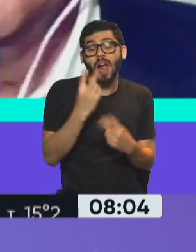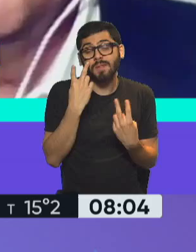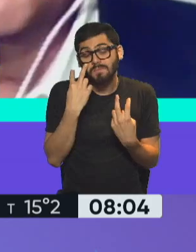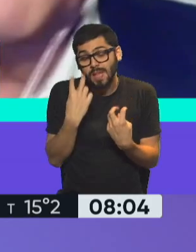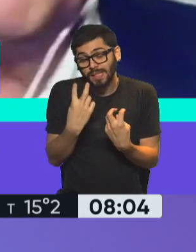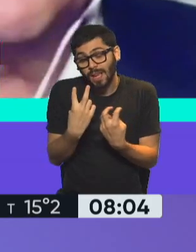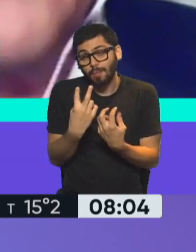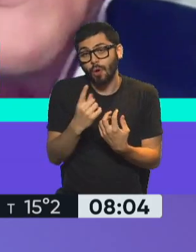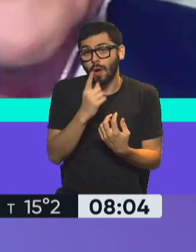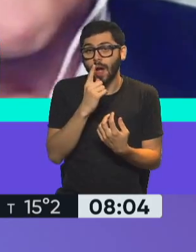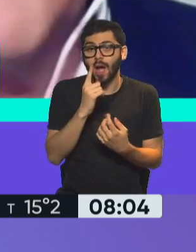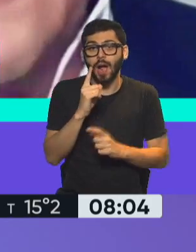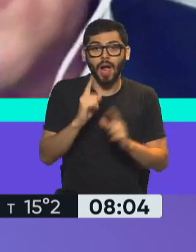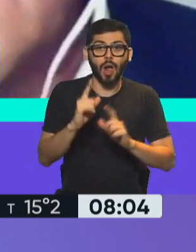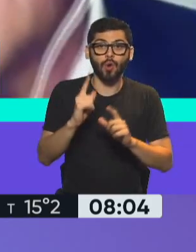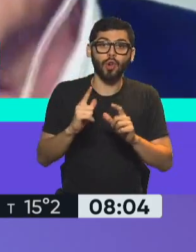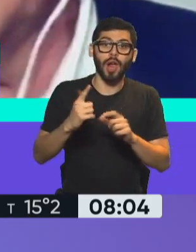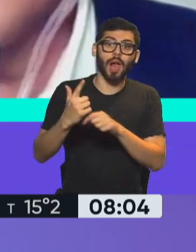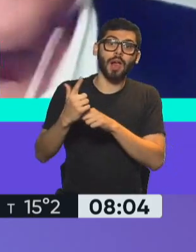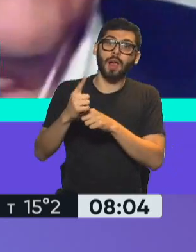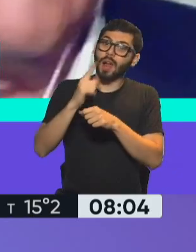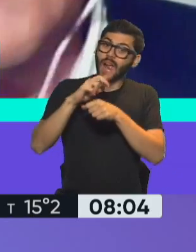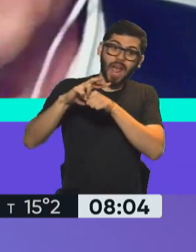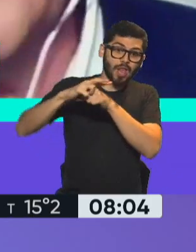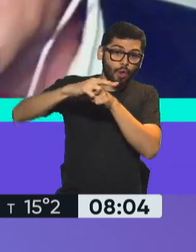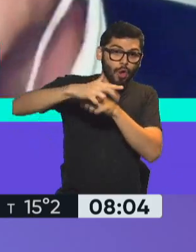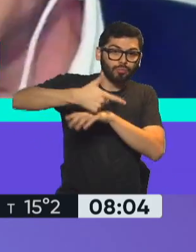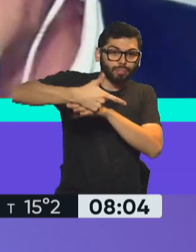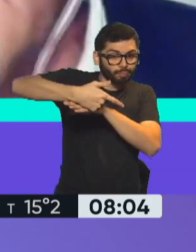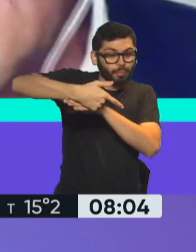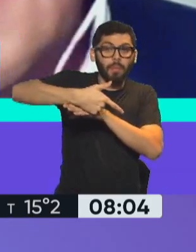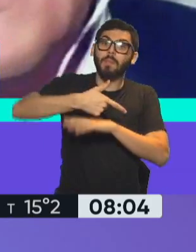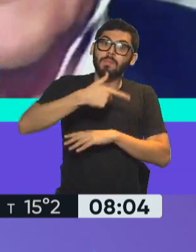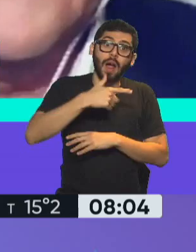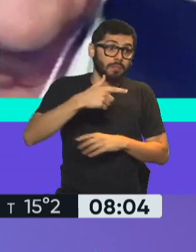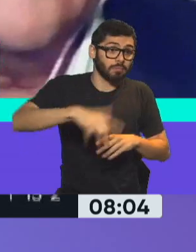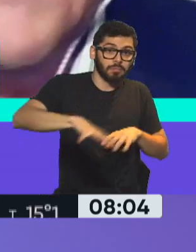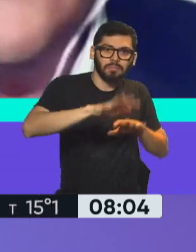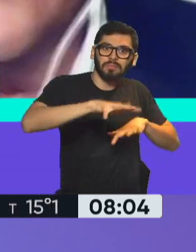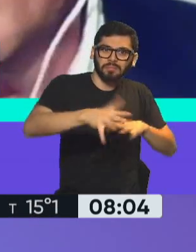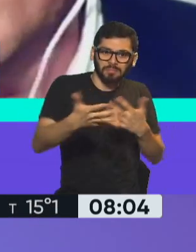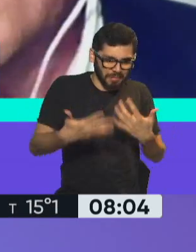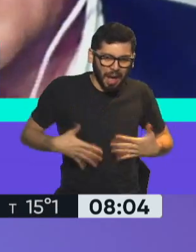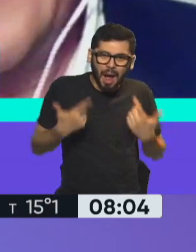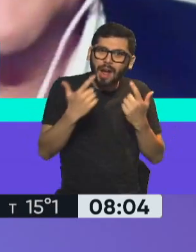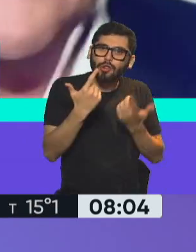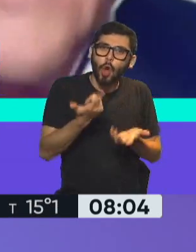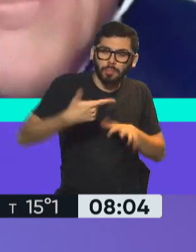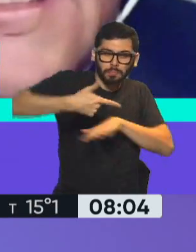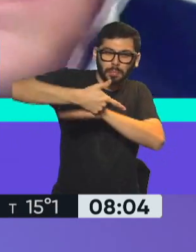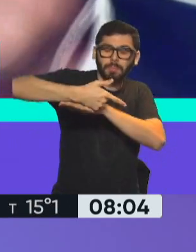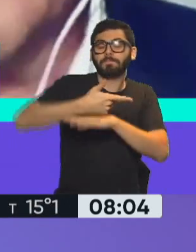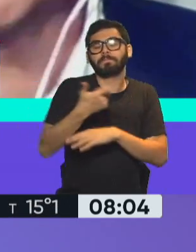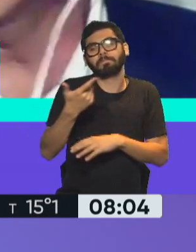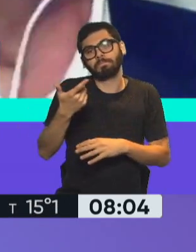hasta hubo disparos desde helicópteros a la población civil indefensa. Un hecho